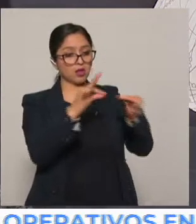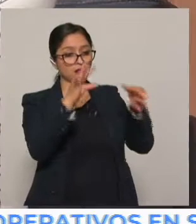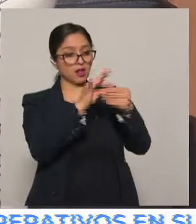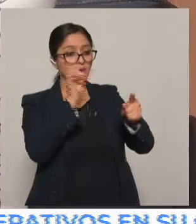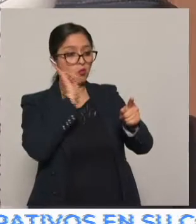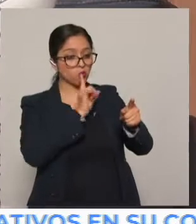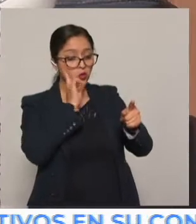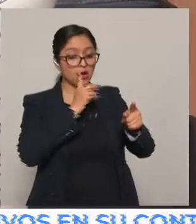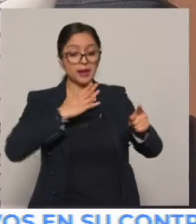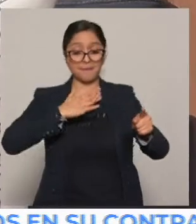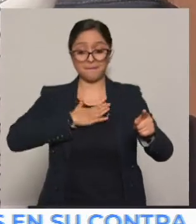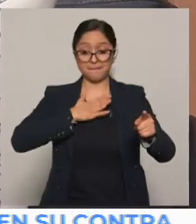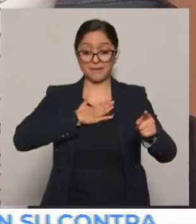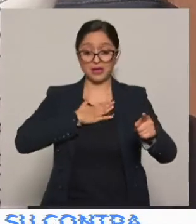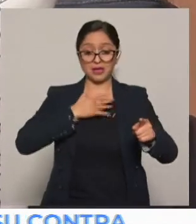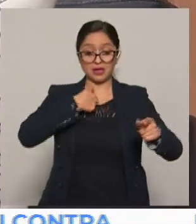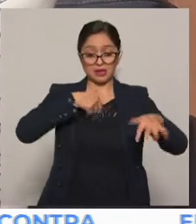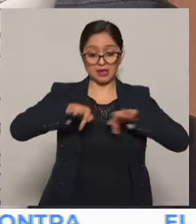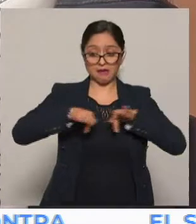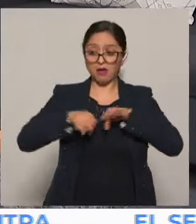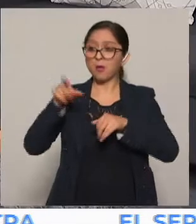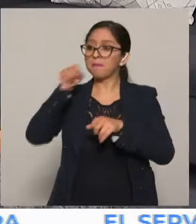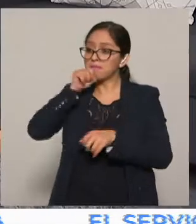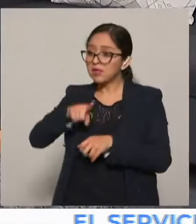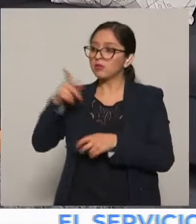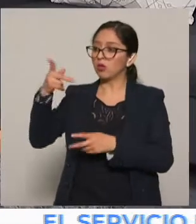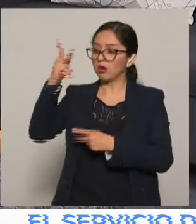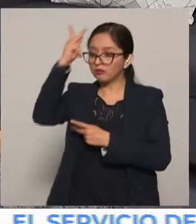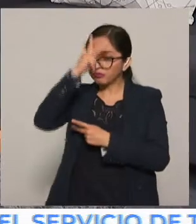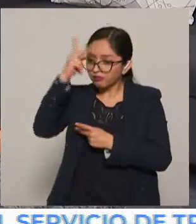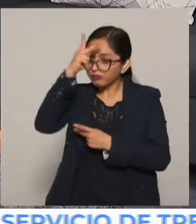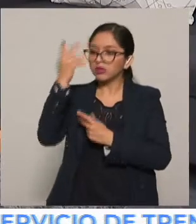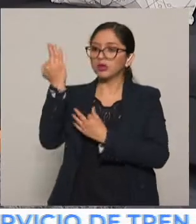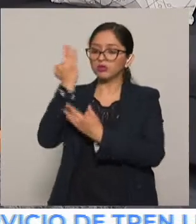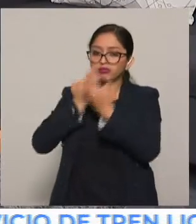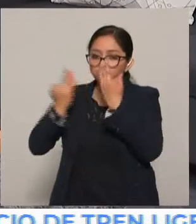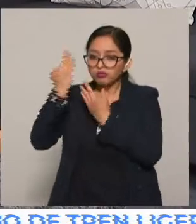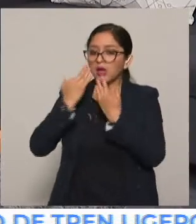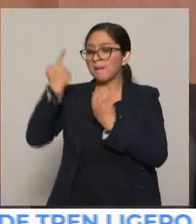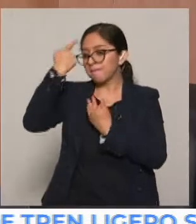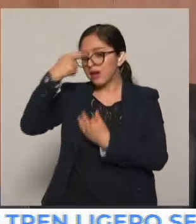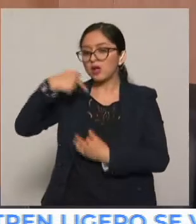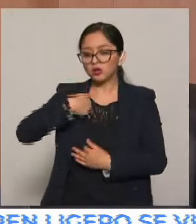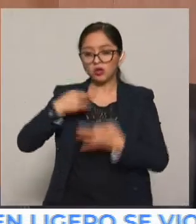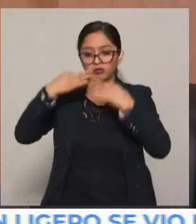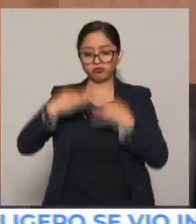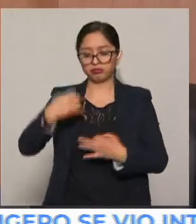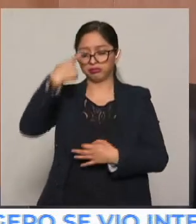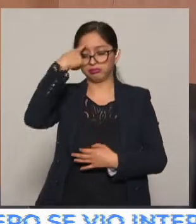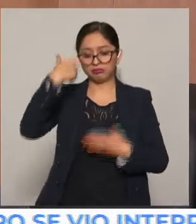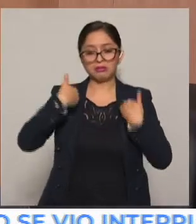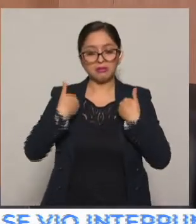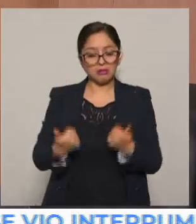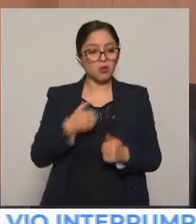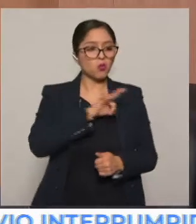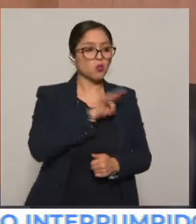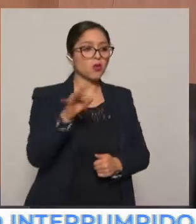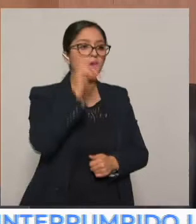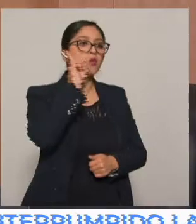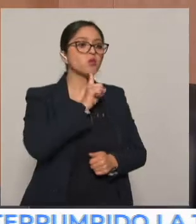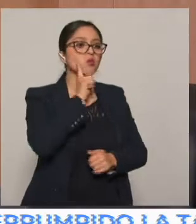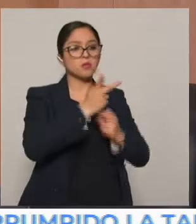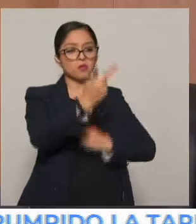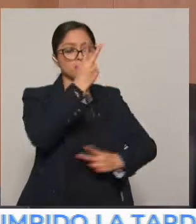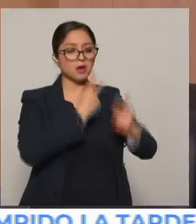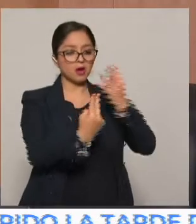trabajo sería adecuado. Qué importante verlo desde este punto de vista, que quienes ofrecen este servicio, quienes garantizan la estabilidad de las víctimas, estén también en